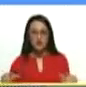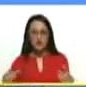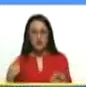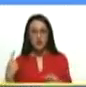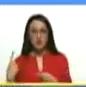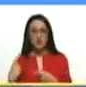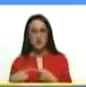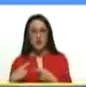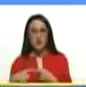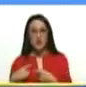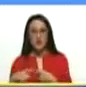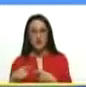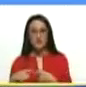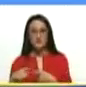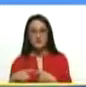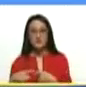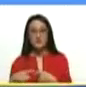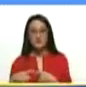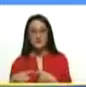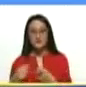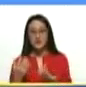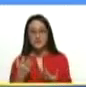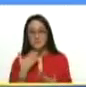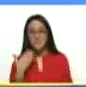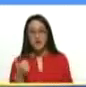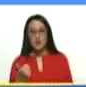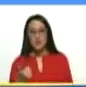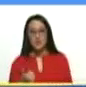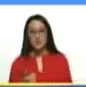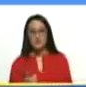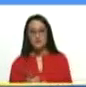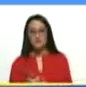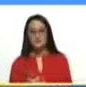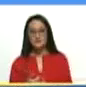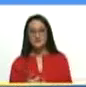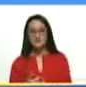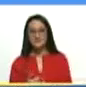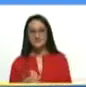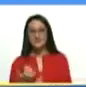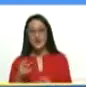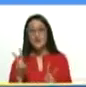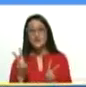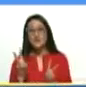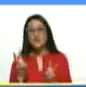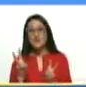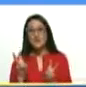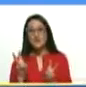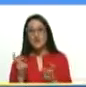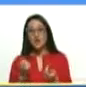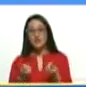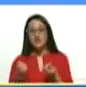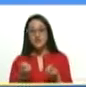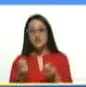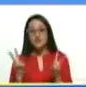cosas funcionan cada vez mejor. Venezuela ha entrado una nueva etapa de su